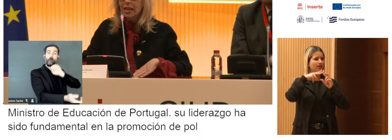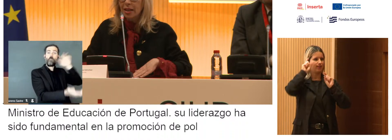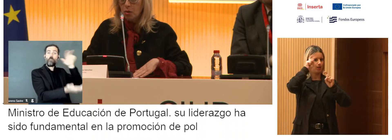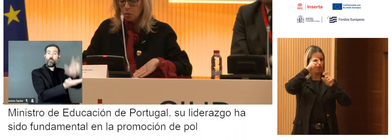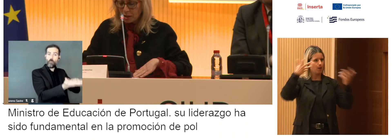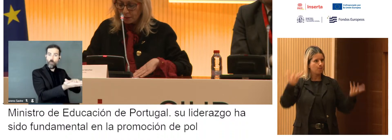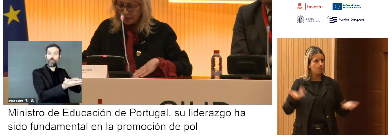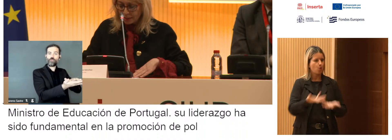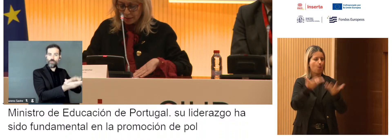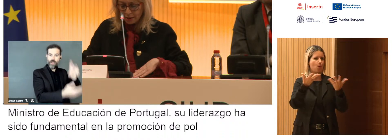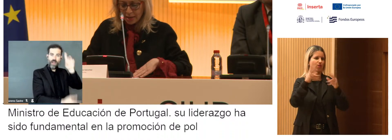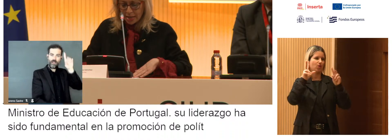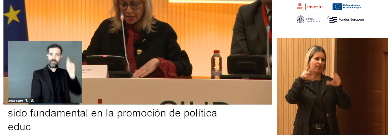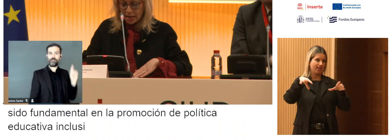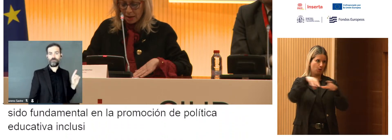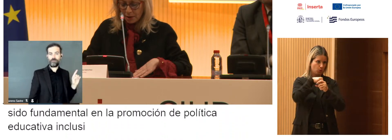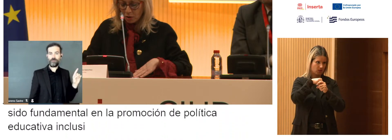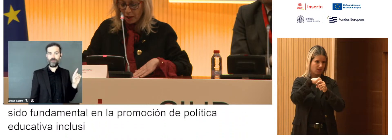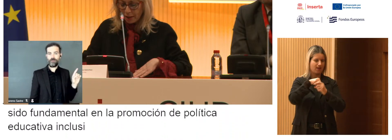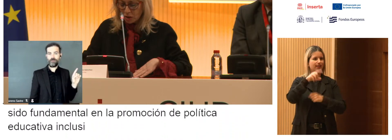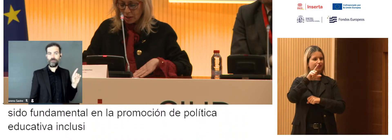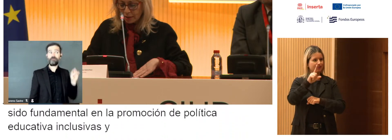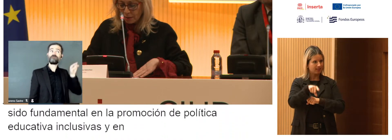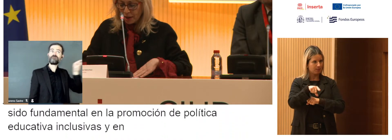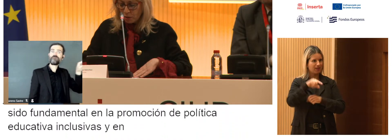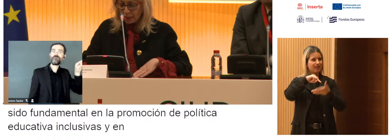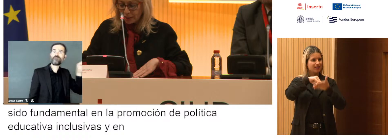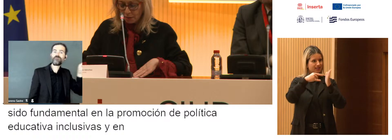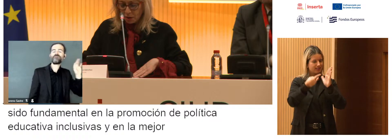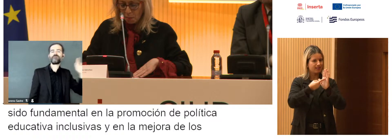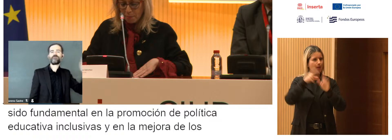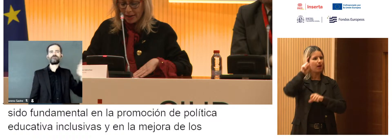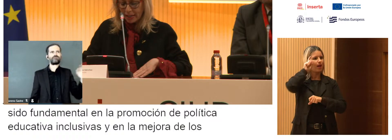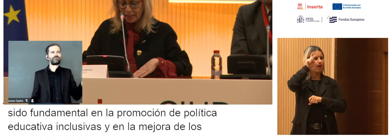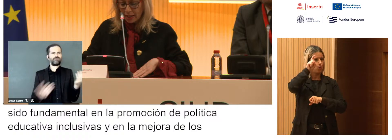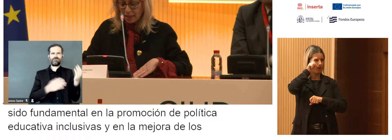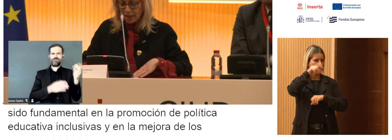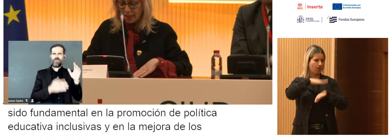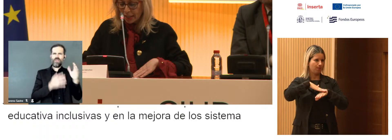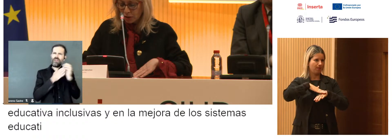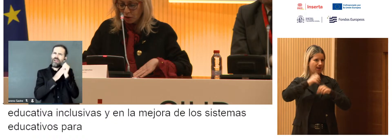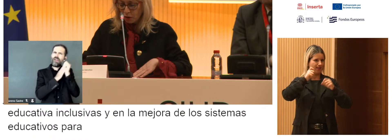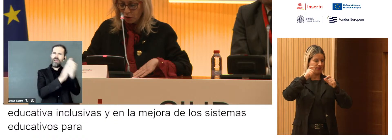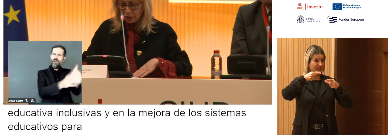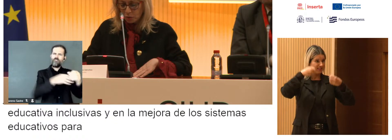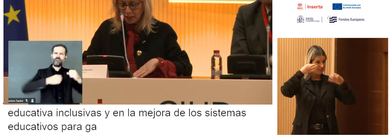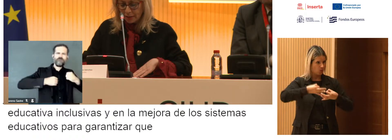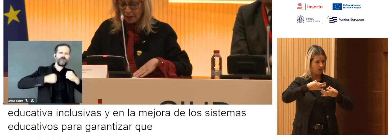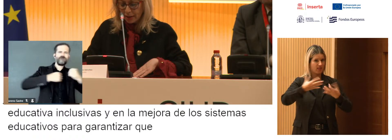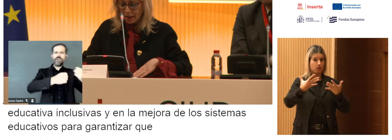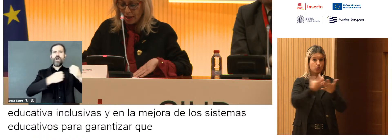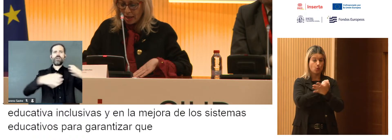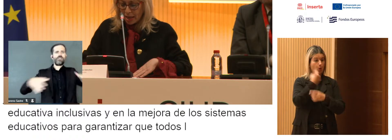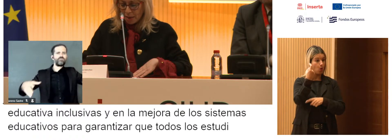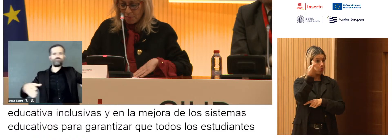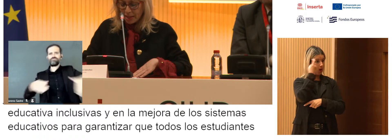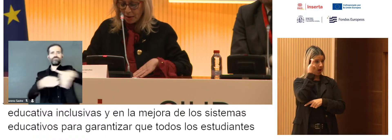educativas inclusivas y en la mejora de los sistemas educativos para garantizar que todos los